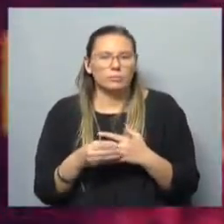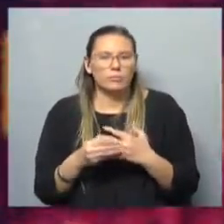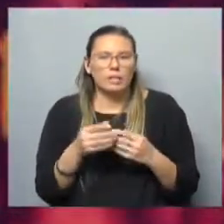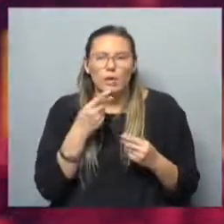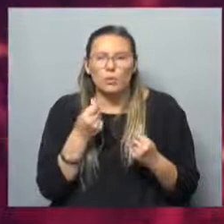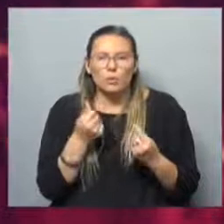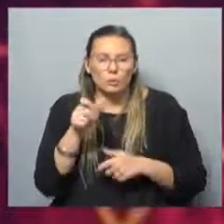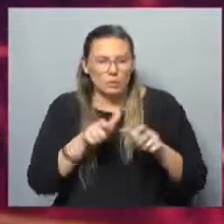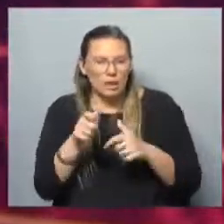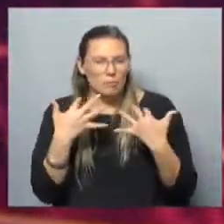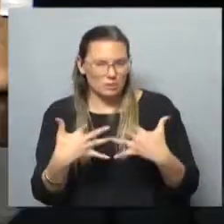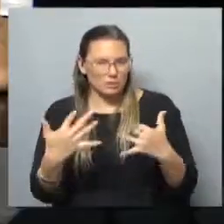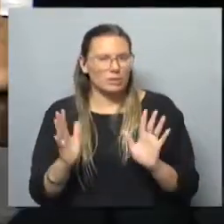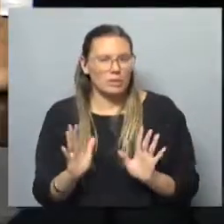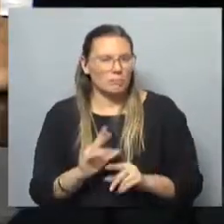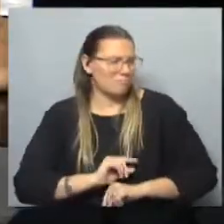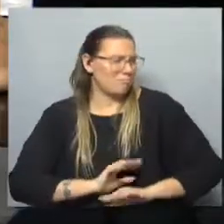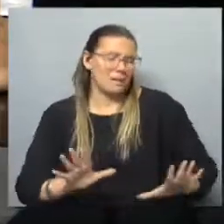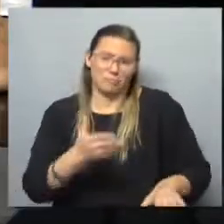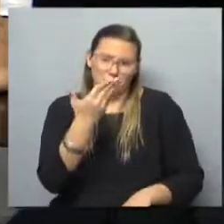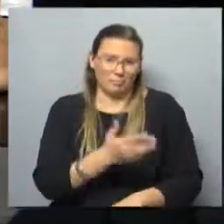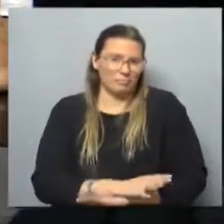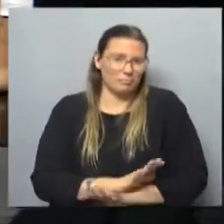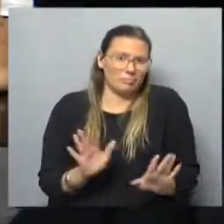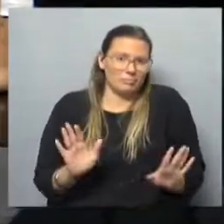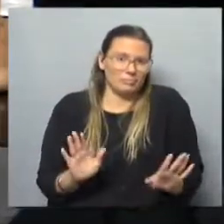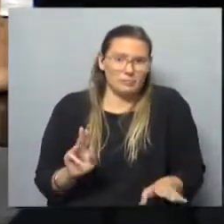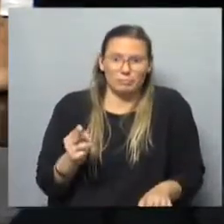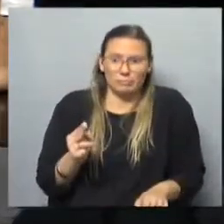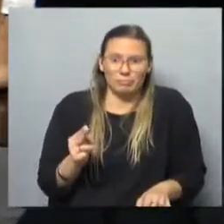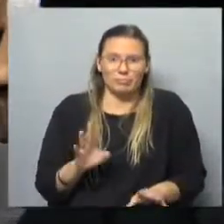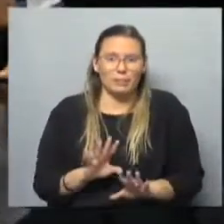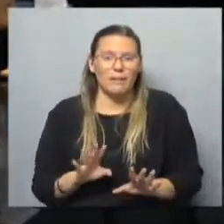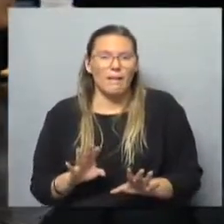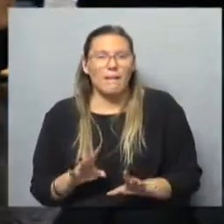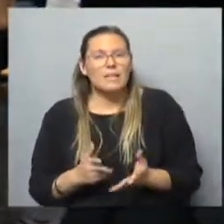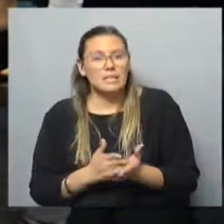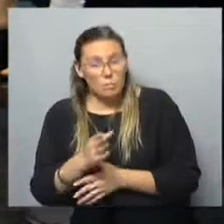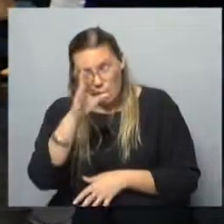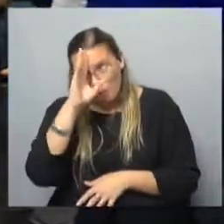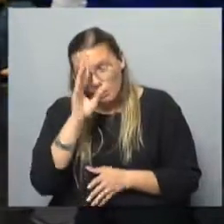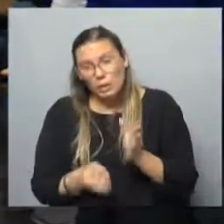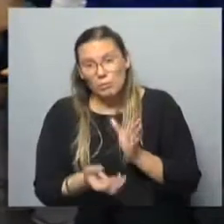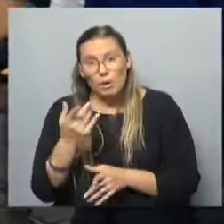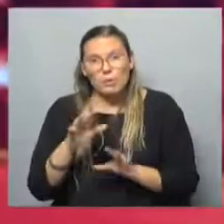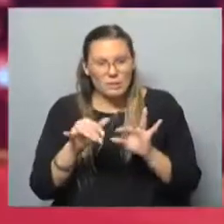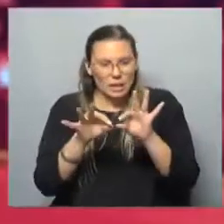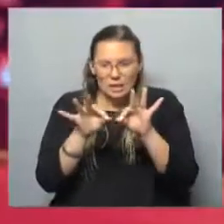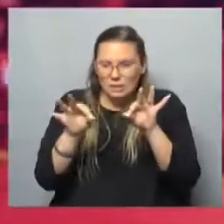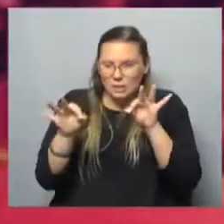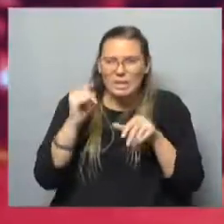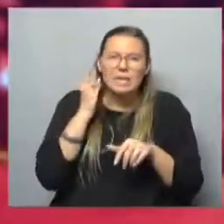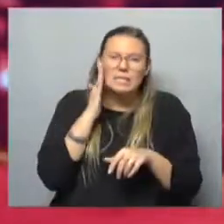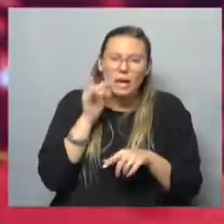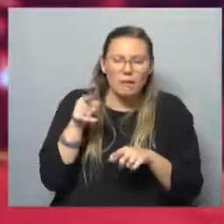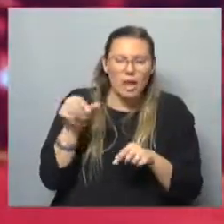gusto popular. Te maté. Viste, siempre me sorprende. Lo tiene tabulado el tipo, es por acá, te